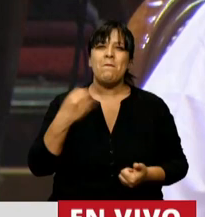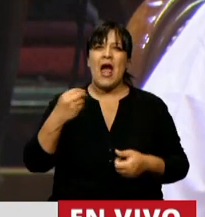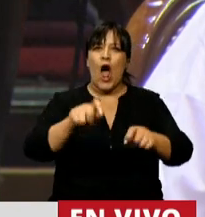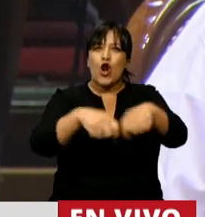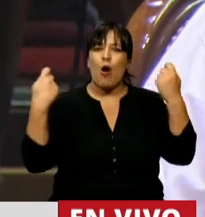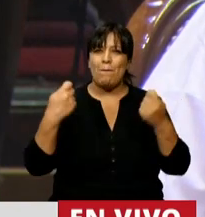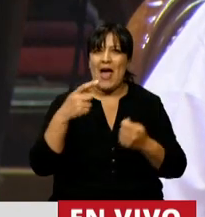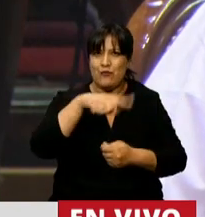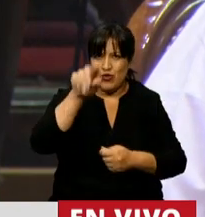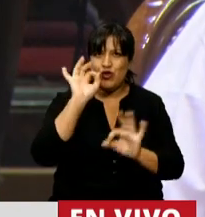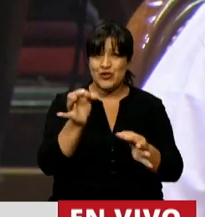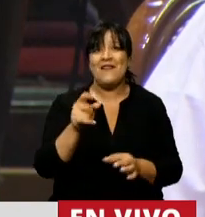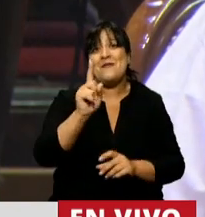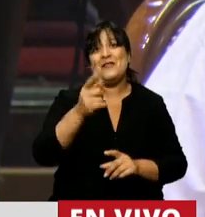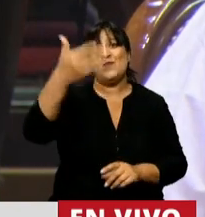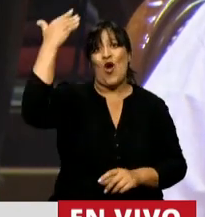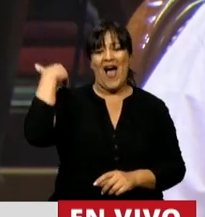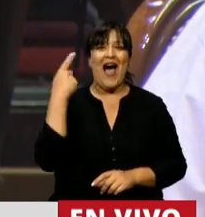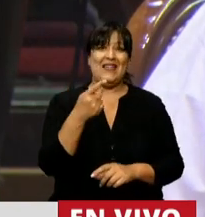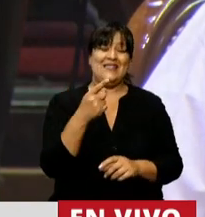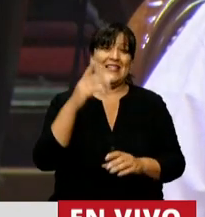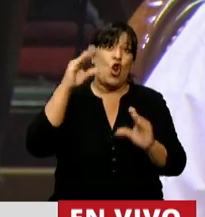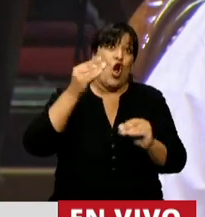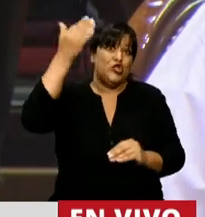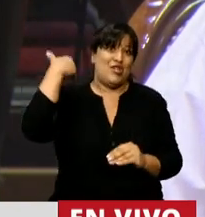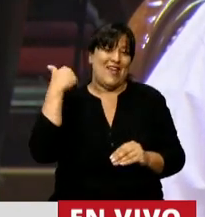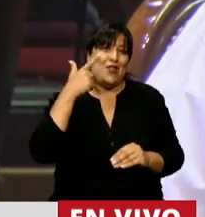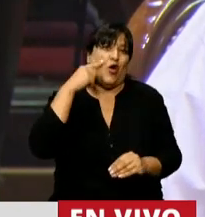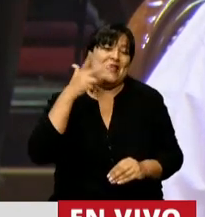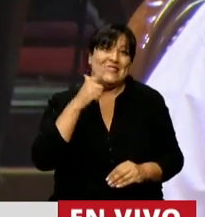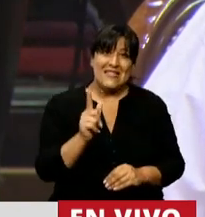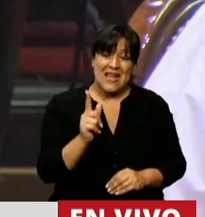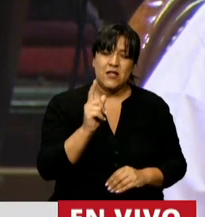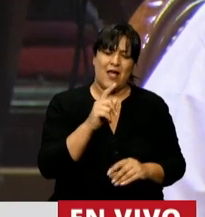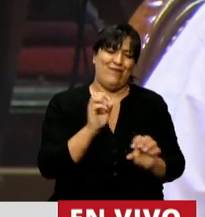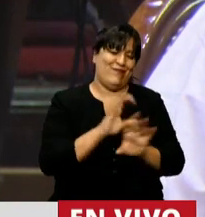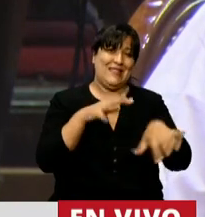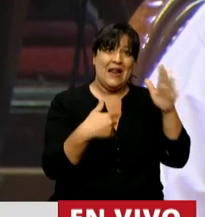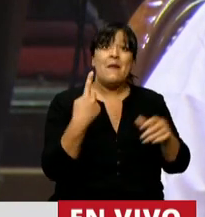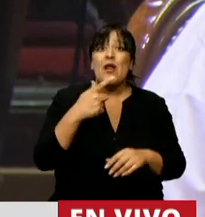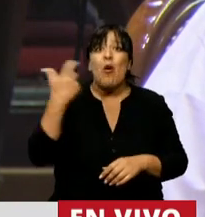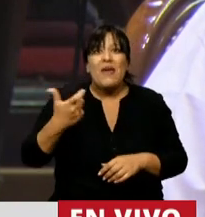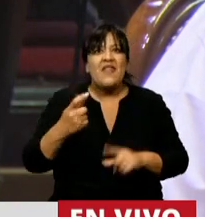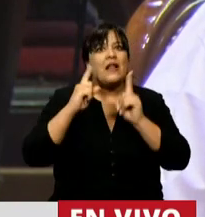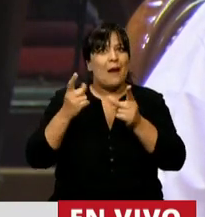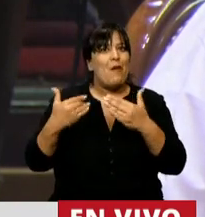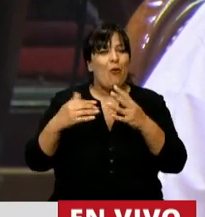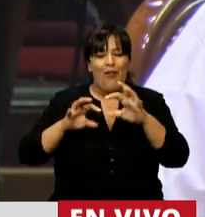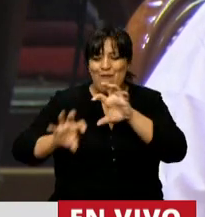romper, como ustedes lo usaron aquella infausta noche. Pero las piedras también, señor presidente, se pueden usar para